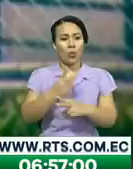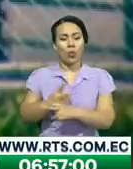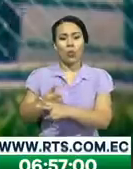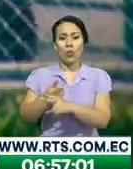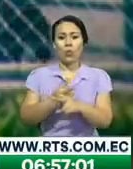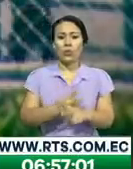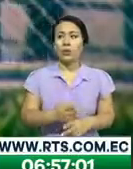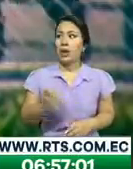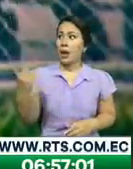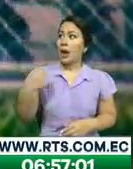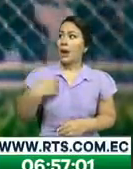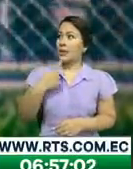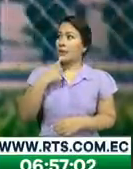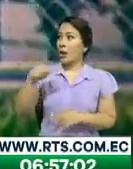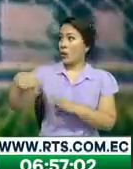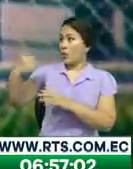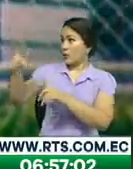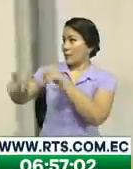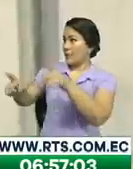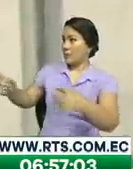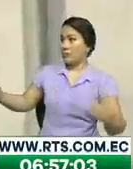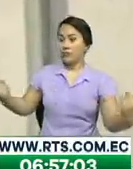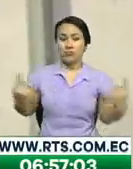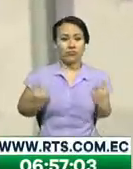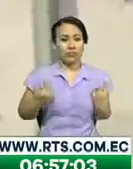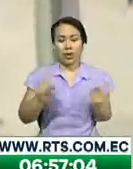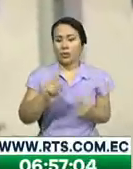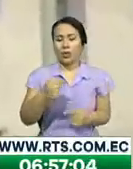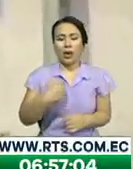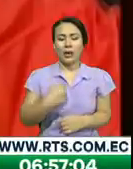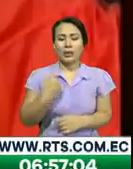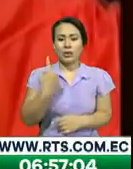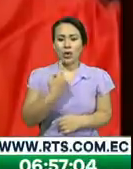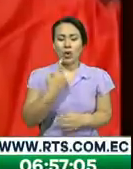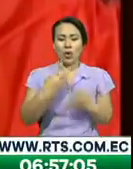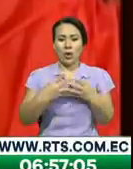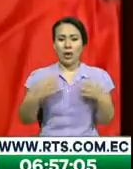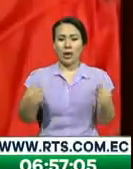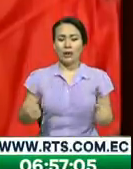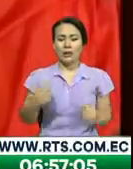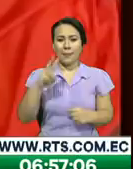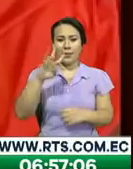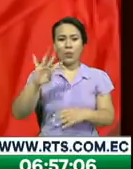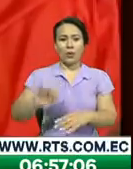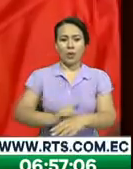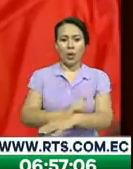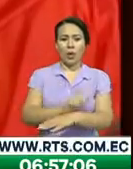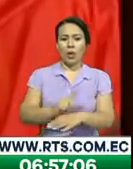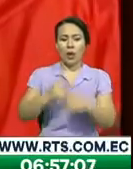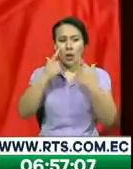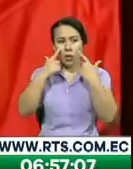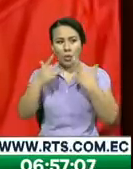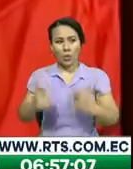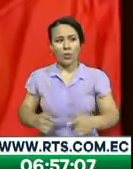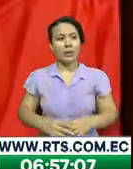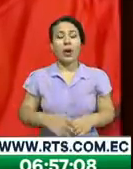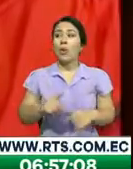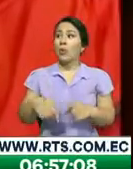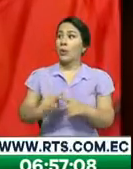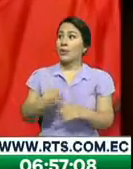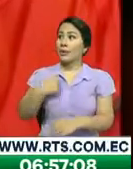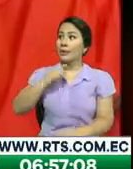integridad, no comparte la prisión con otra persona. Es monitoreado las 24 horas, lo que permitió asistirle cuando intentó